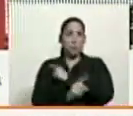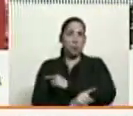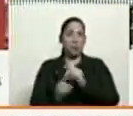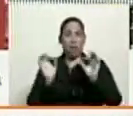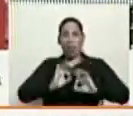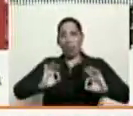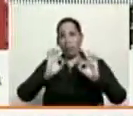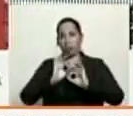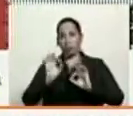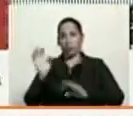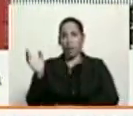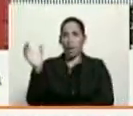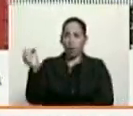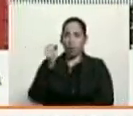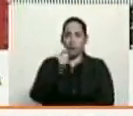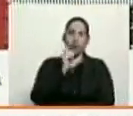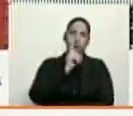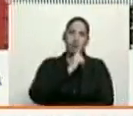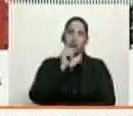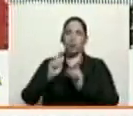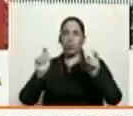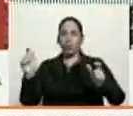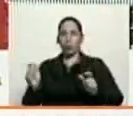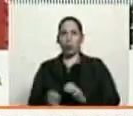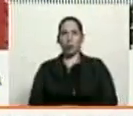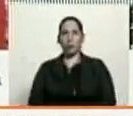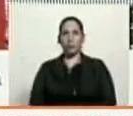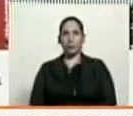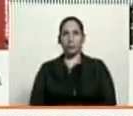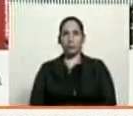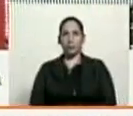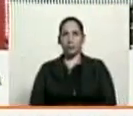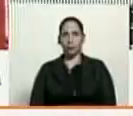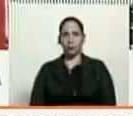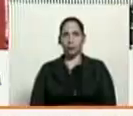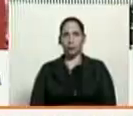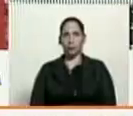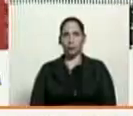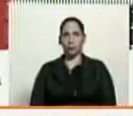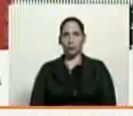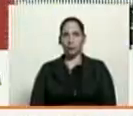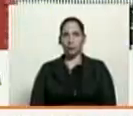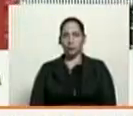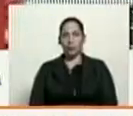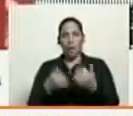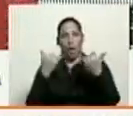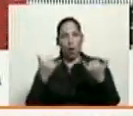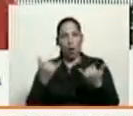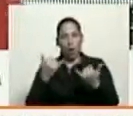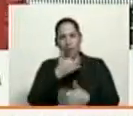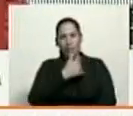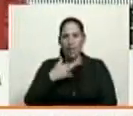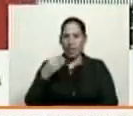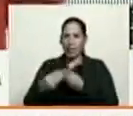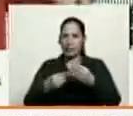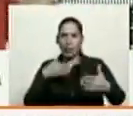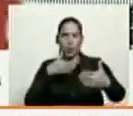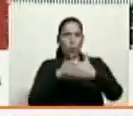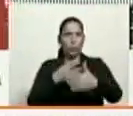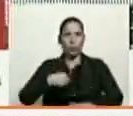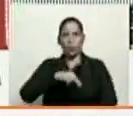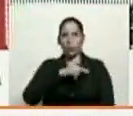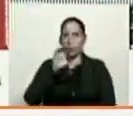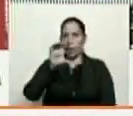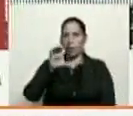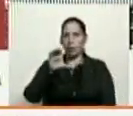Nombraron ahí gente, me imagino yo, que ahora intentarán hacer algo contra nuestro país desde